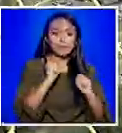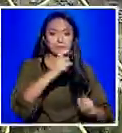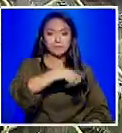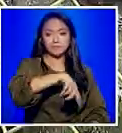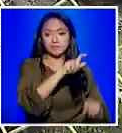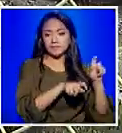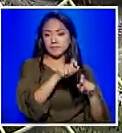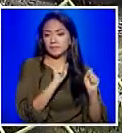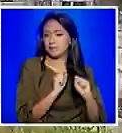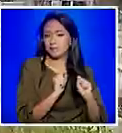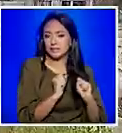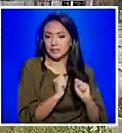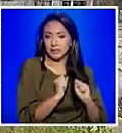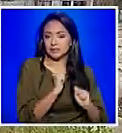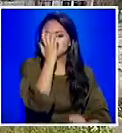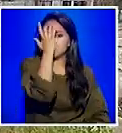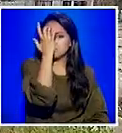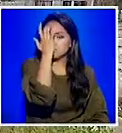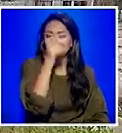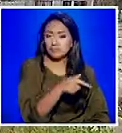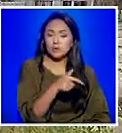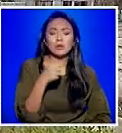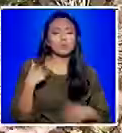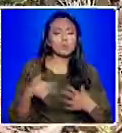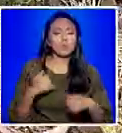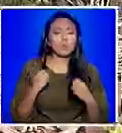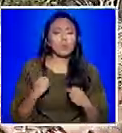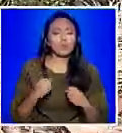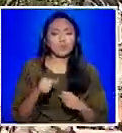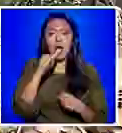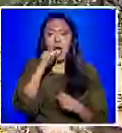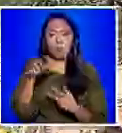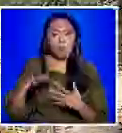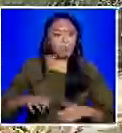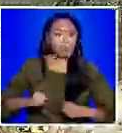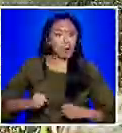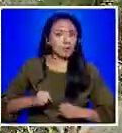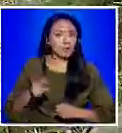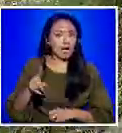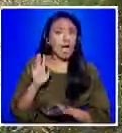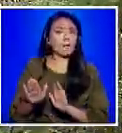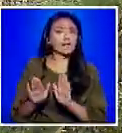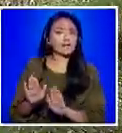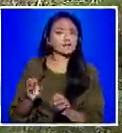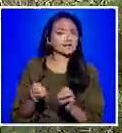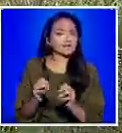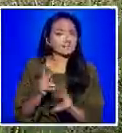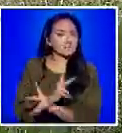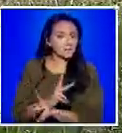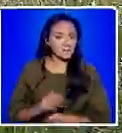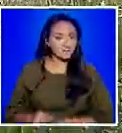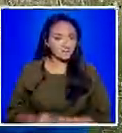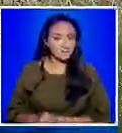La Pampa. No es para menos. La fuerza del caudal es su principal amenaza.